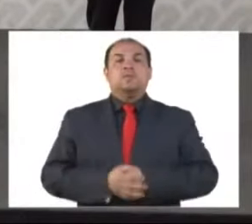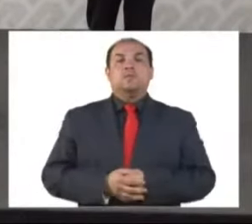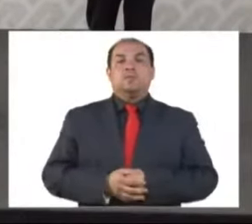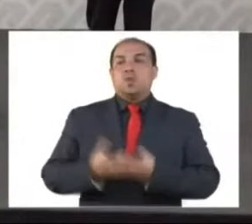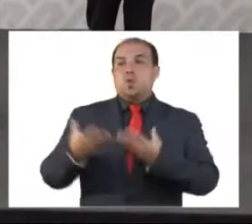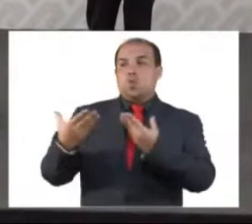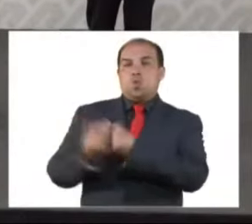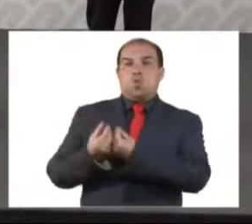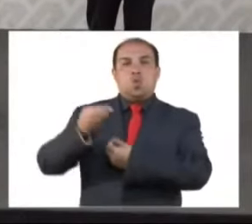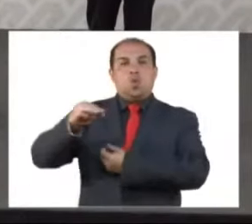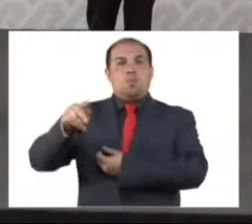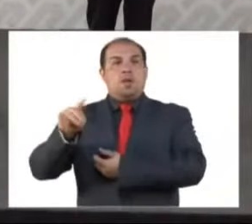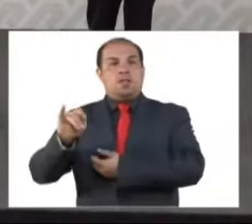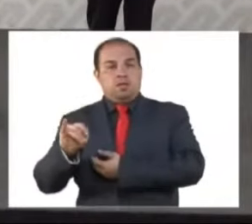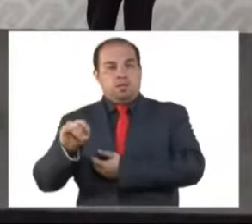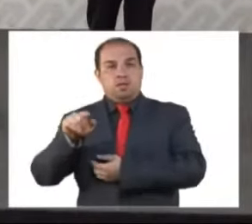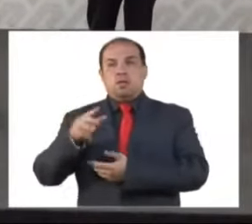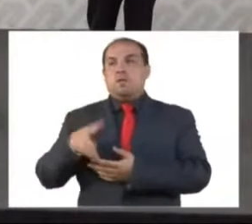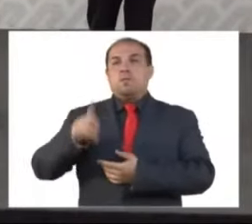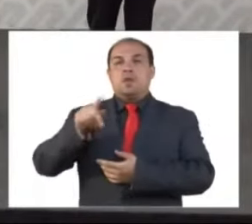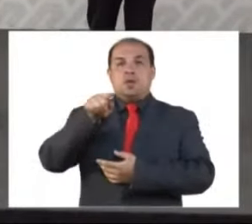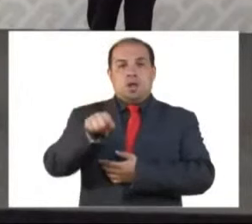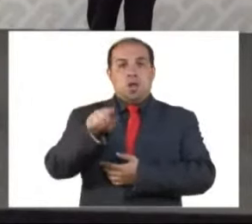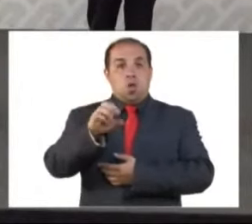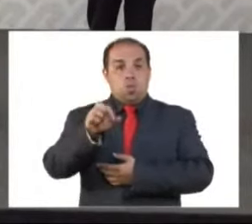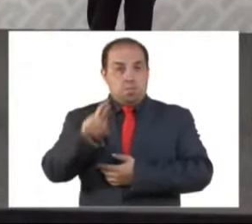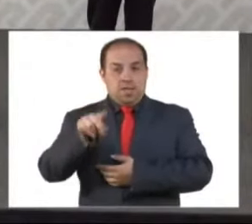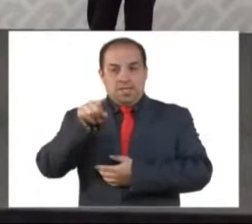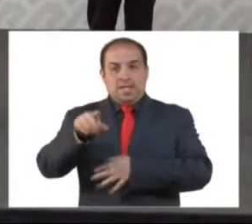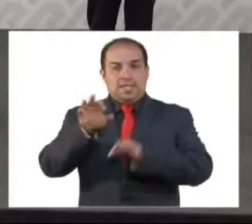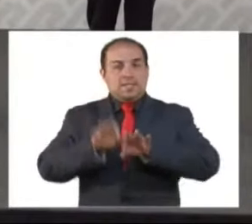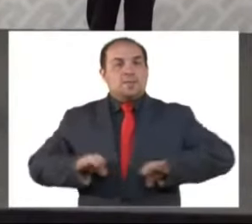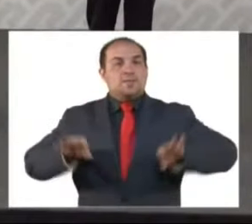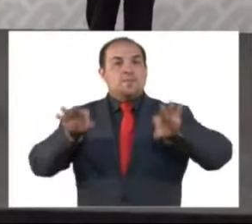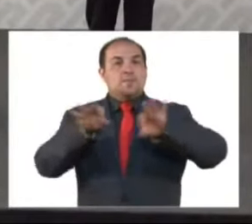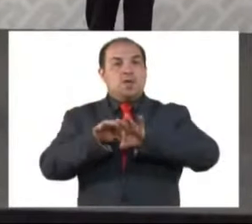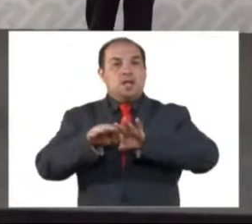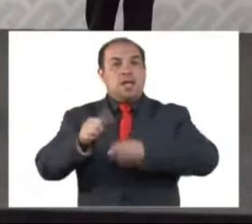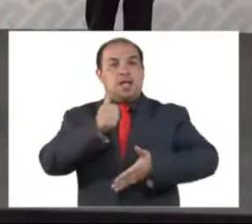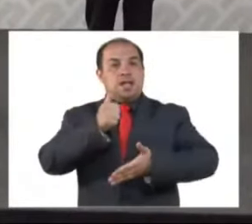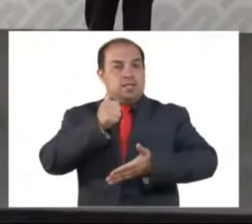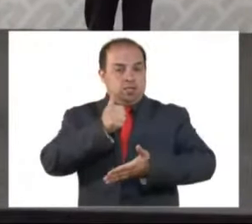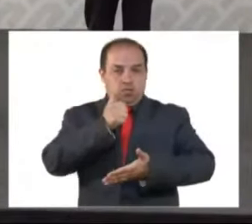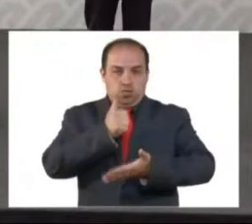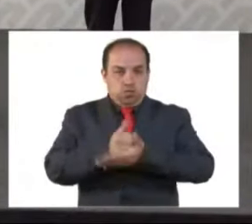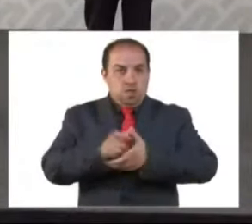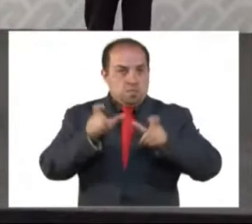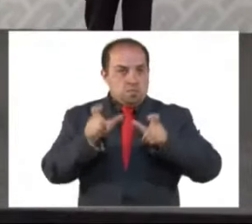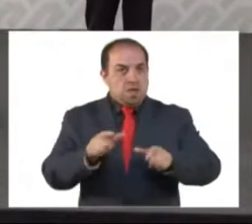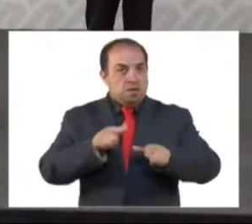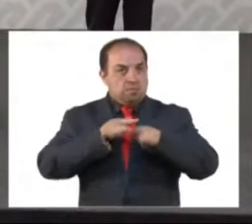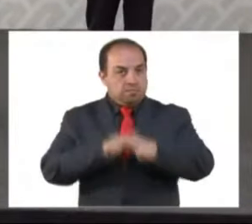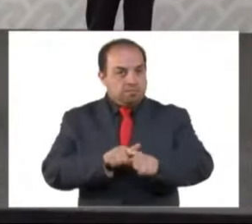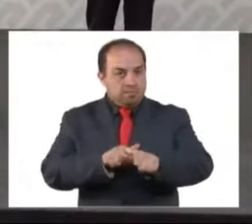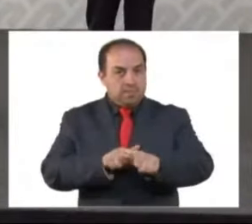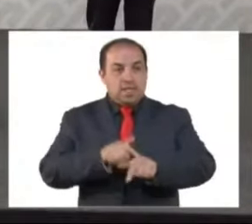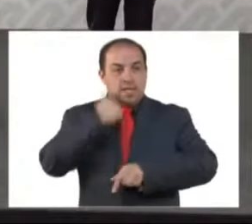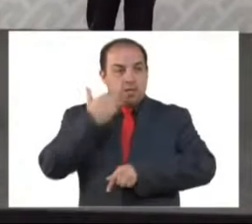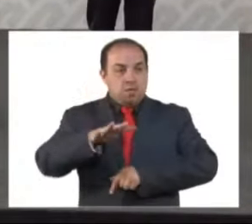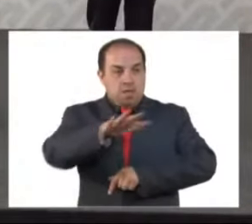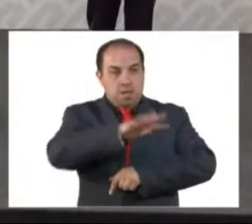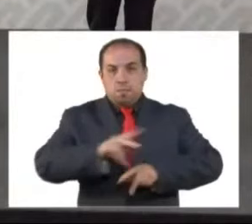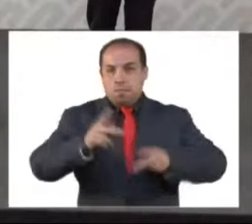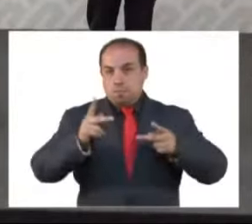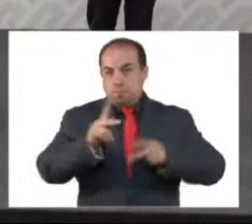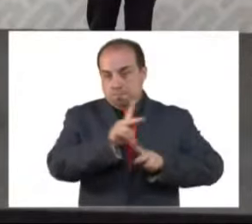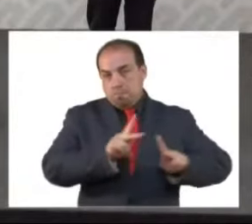Omar es importantísimo para mantener la seguridad en la ciudad y queremos darle confianza a todos los